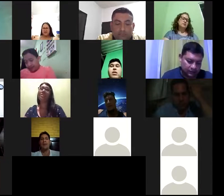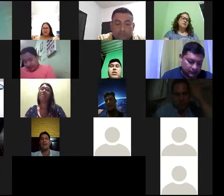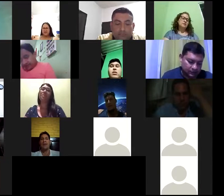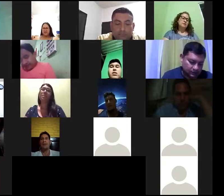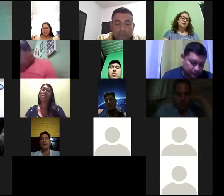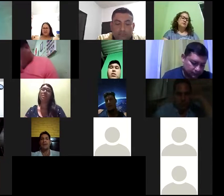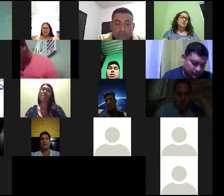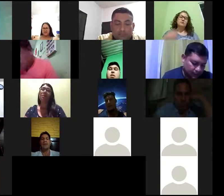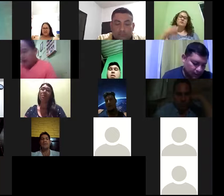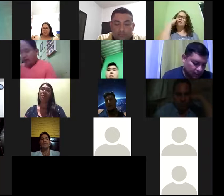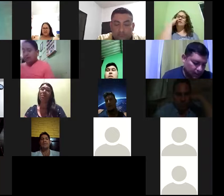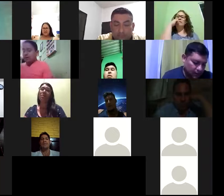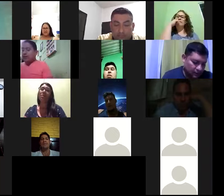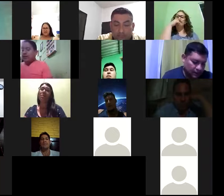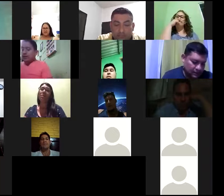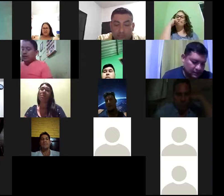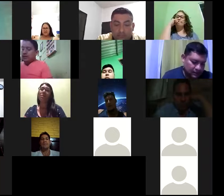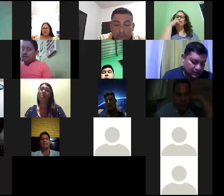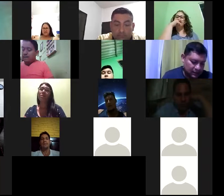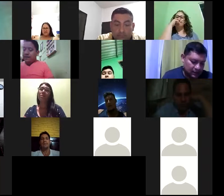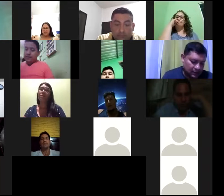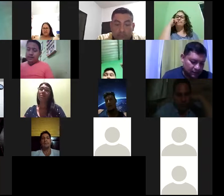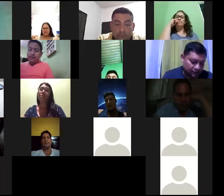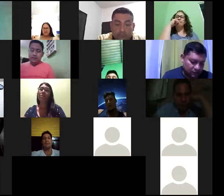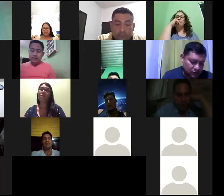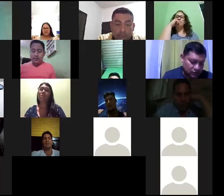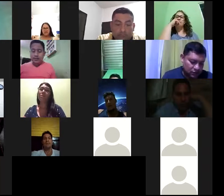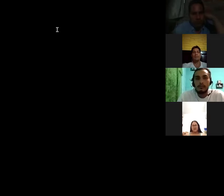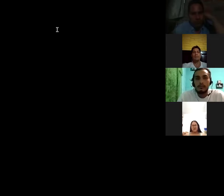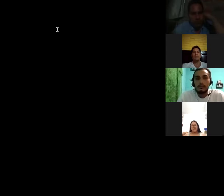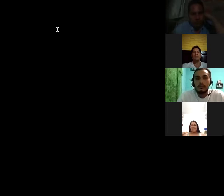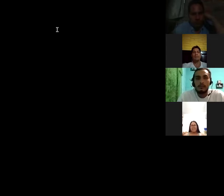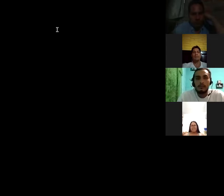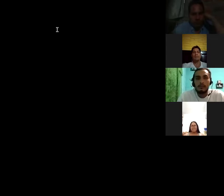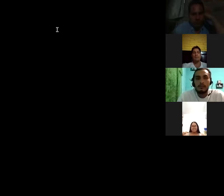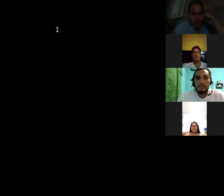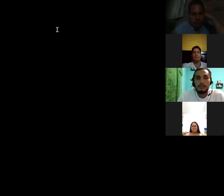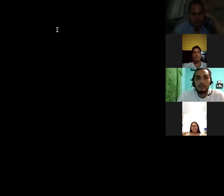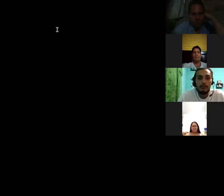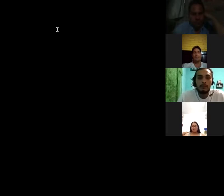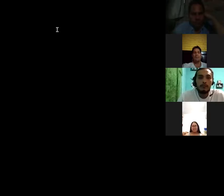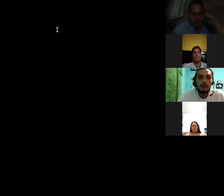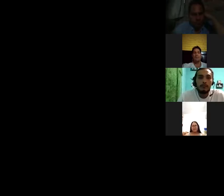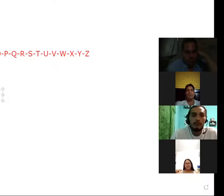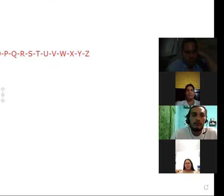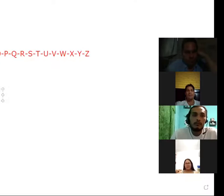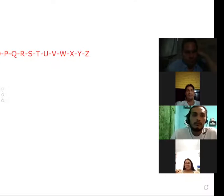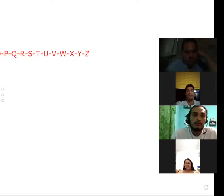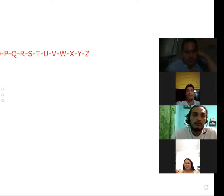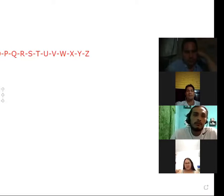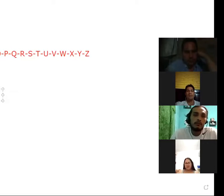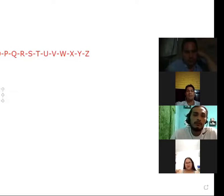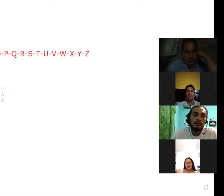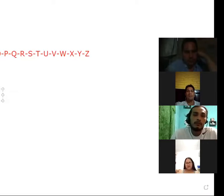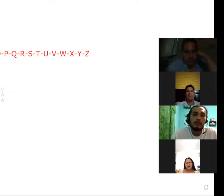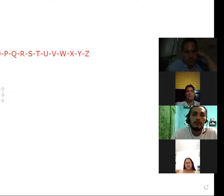Y. Sí. Uh-huh. Entonces, cuando decimos la X, vamos a hacer este, vamos